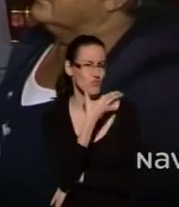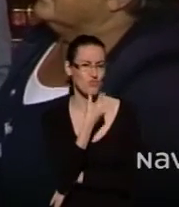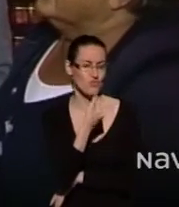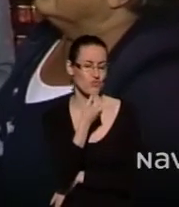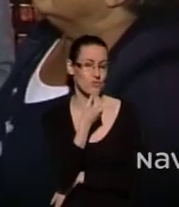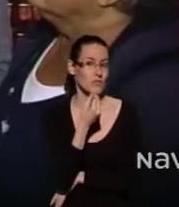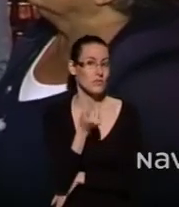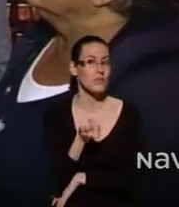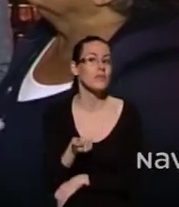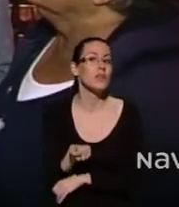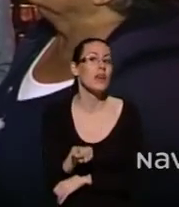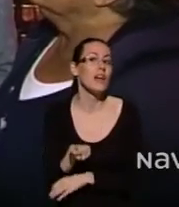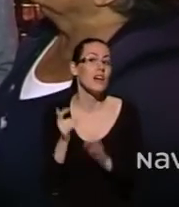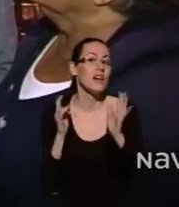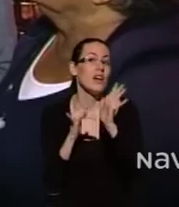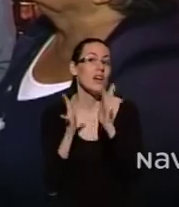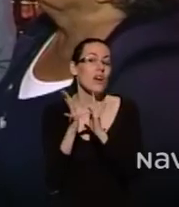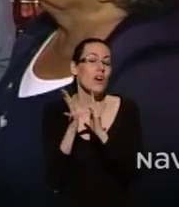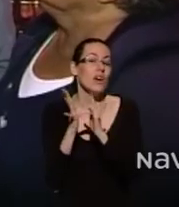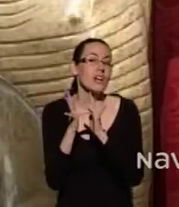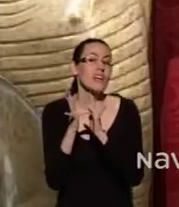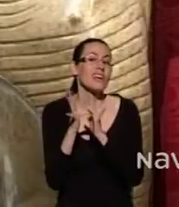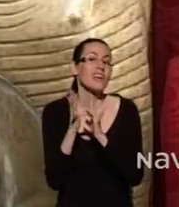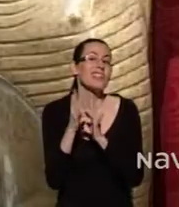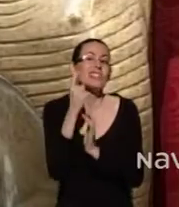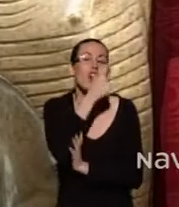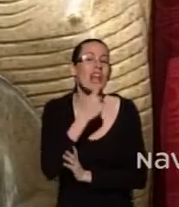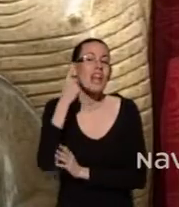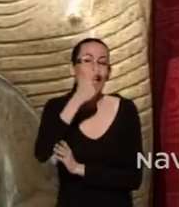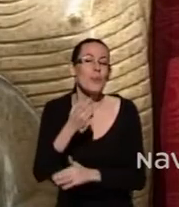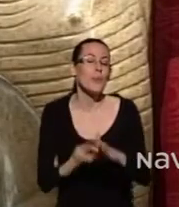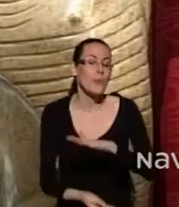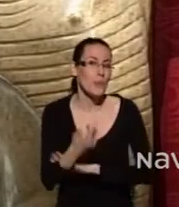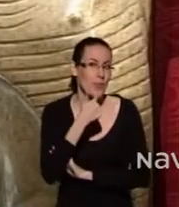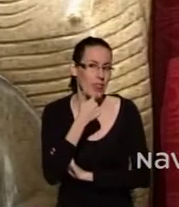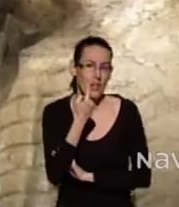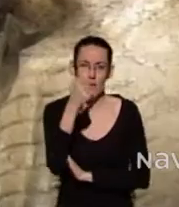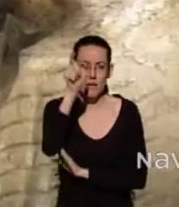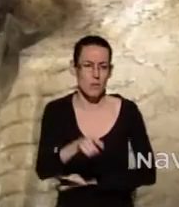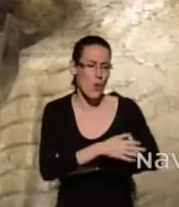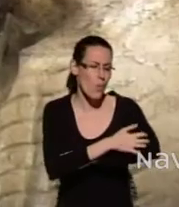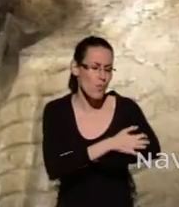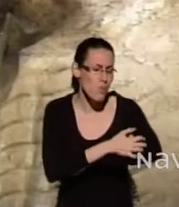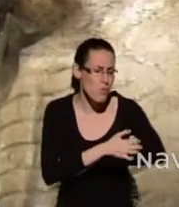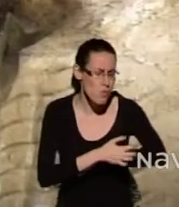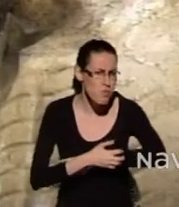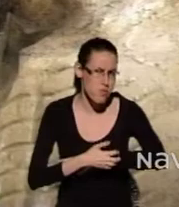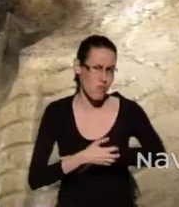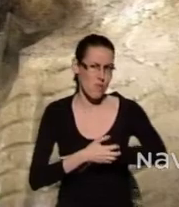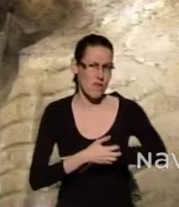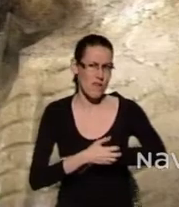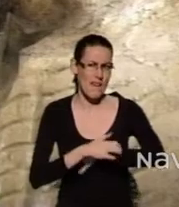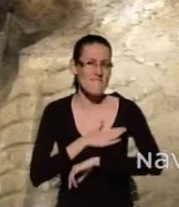que apareció un mendigo, es una leyenda, no cabe duda. Les proponía pues hacer un Cristo y